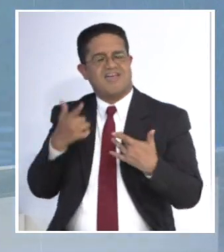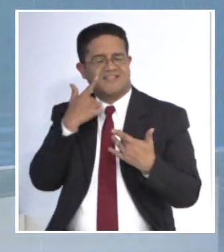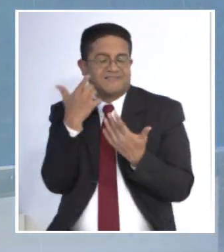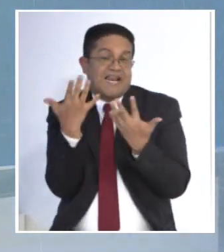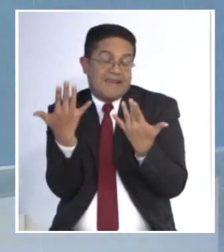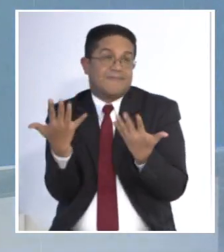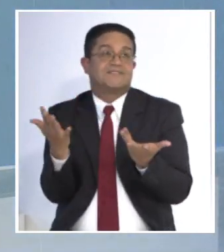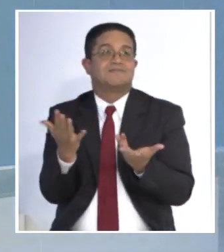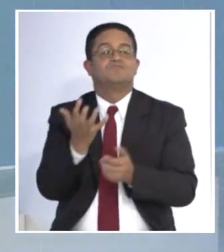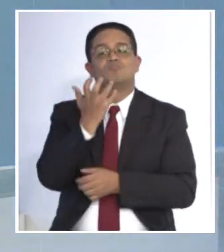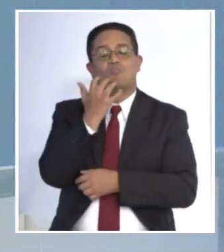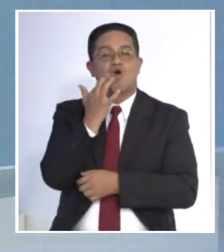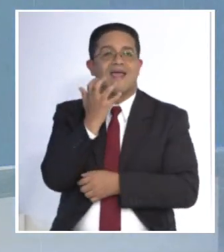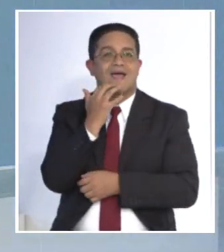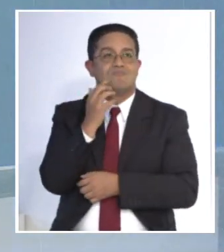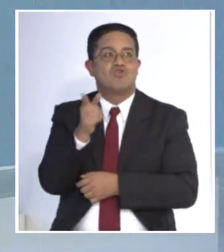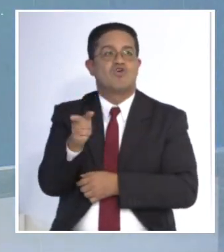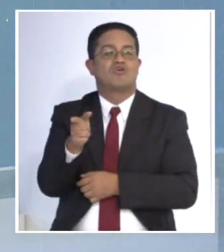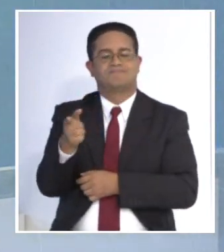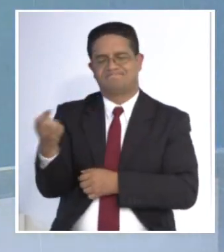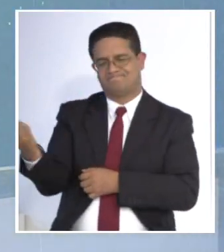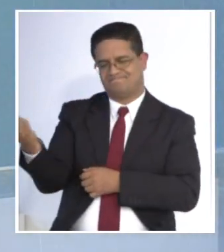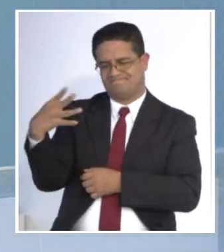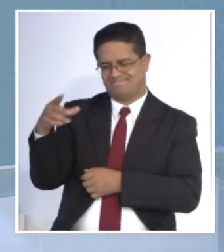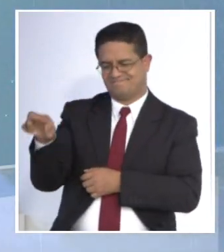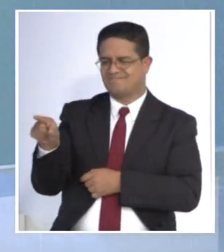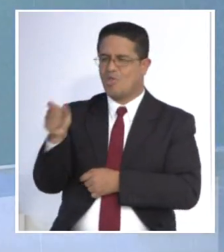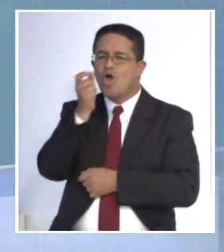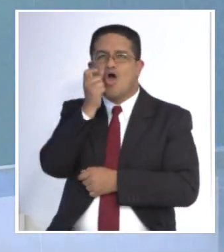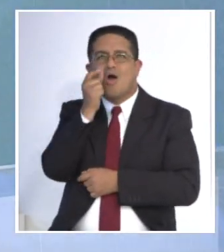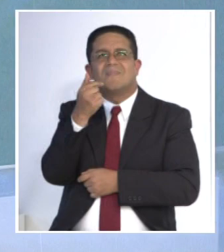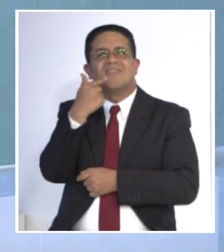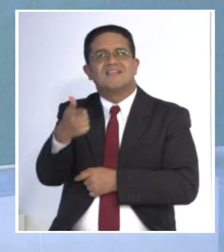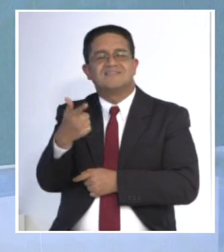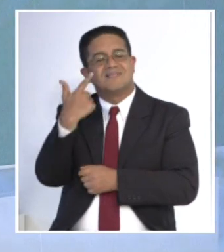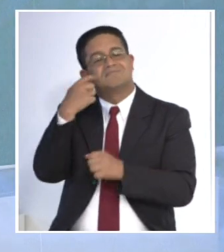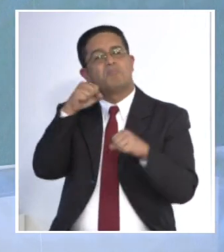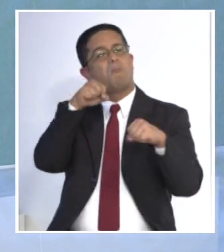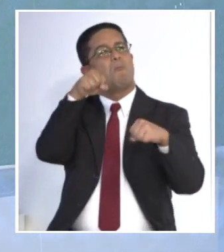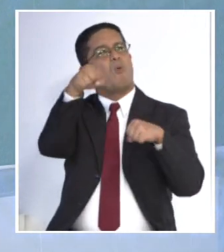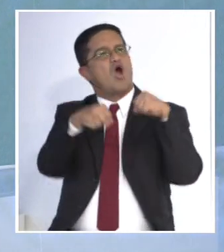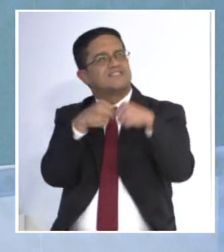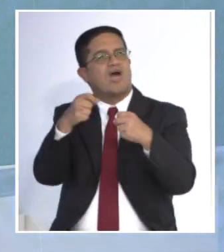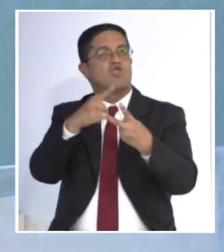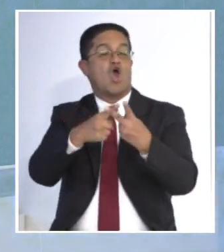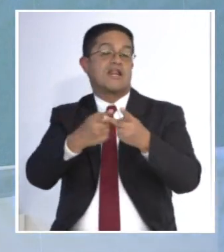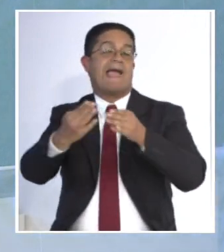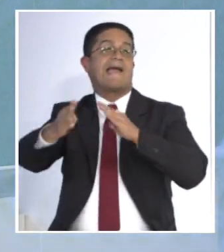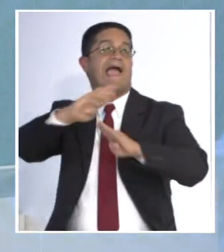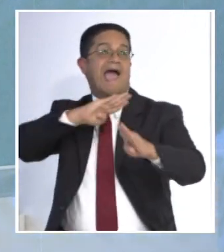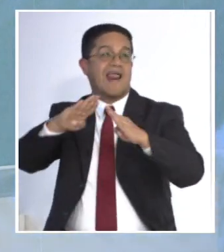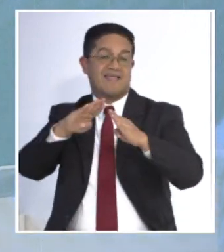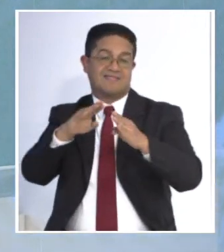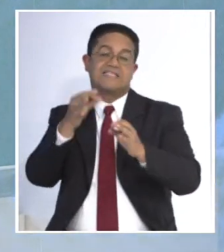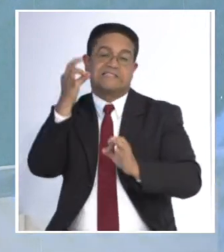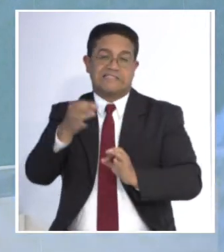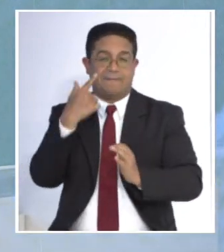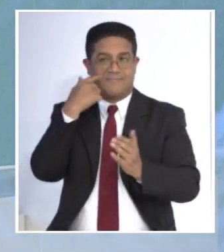protagonistas. Por ejemplo, nos están escribiendo por acá, Randy nos dice, los boxeadores, los karatecas que pegan